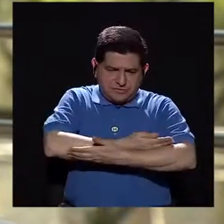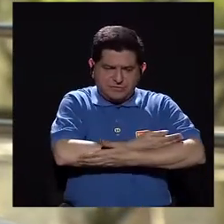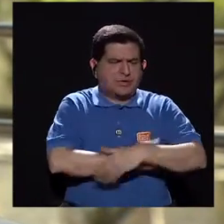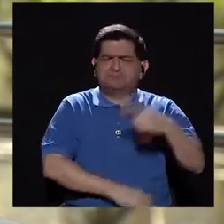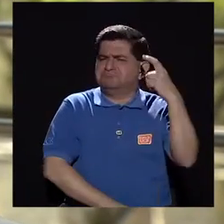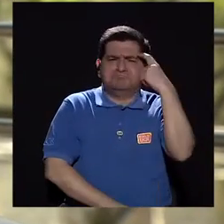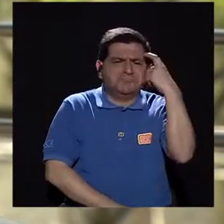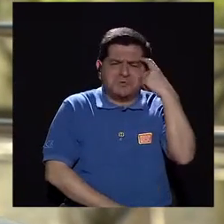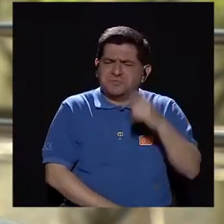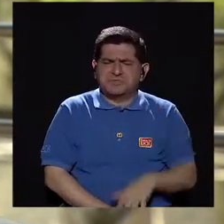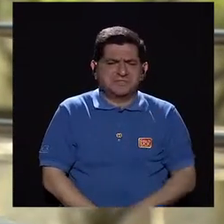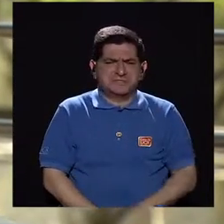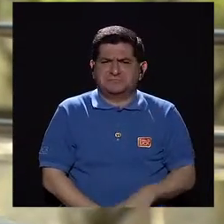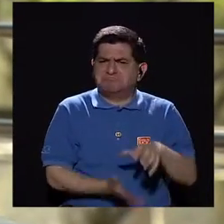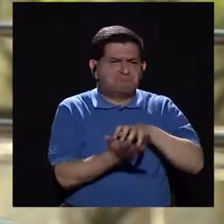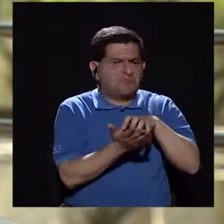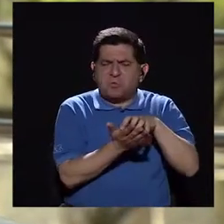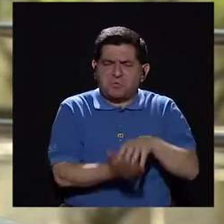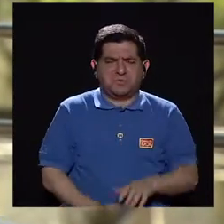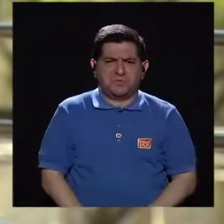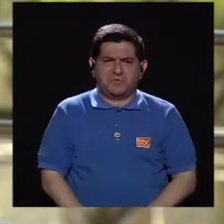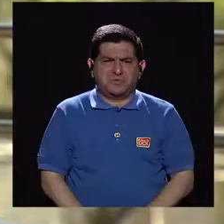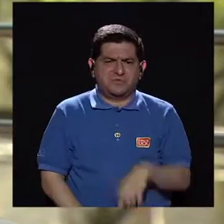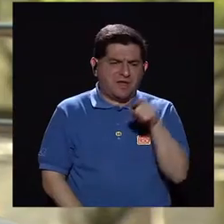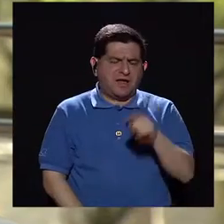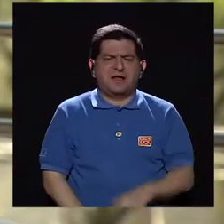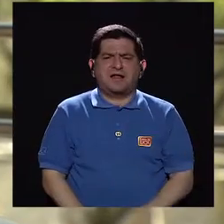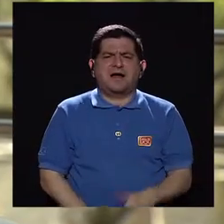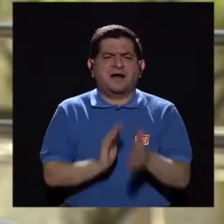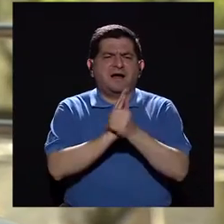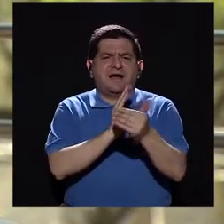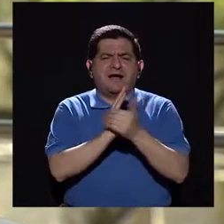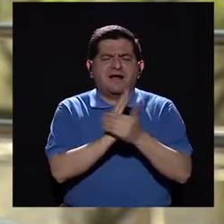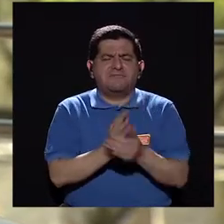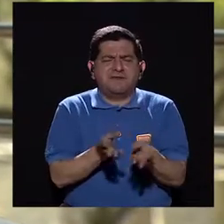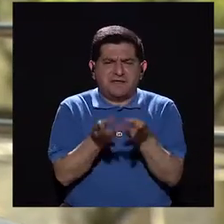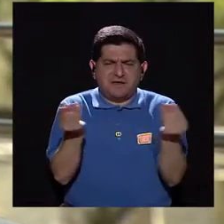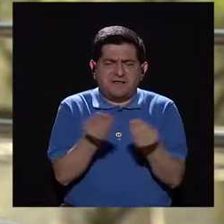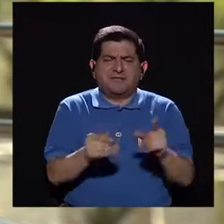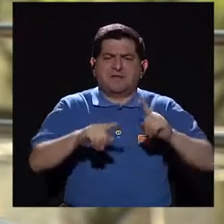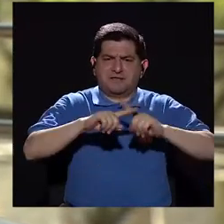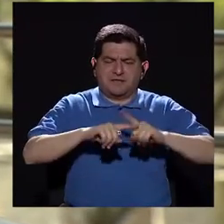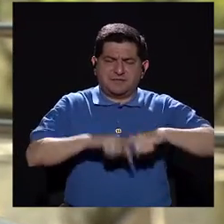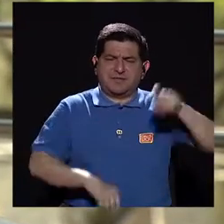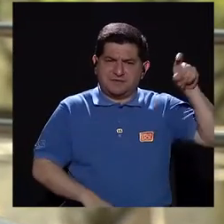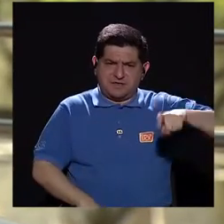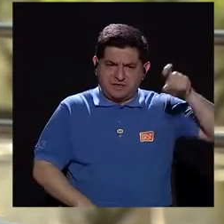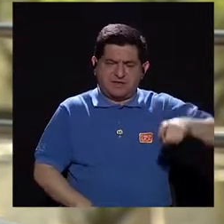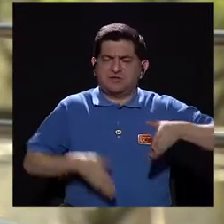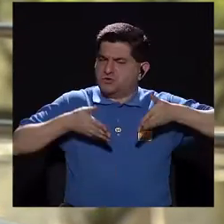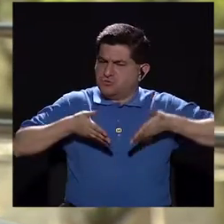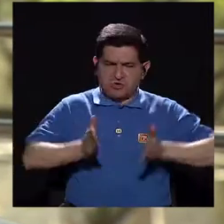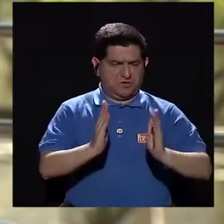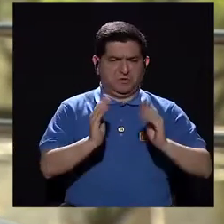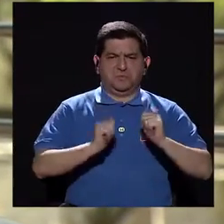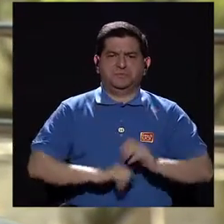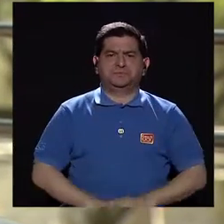que pensar o poner en duda la capacidad de la producción de leche en función a las necesidades de nuestro